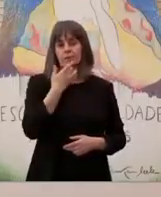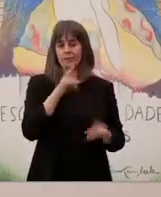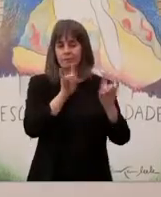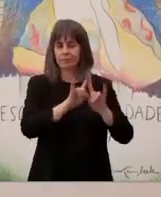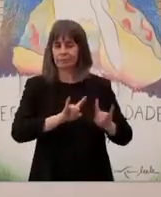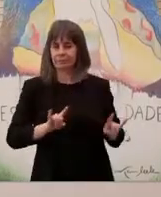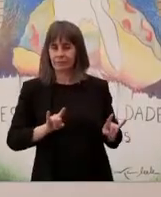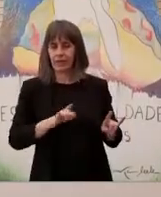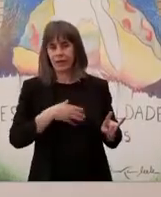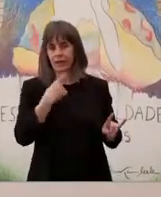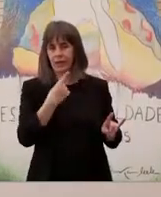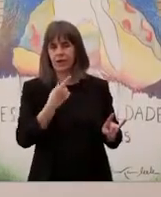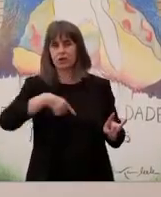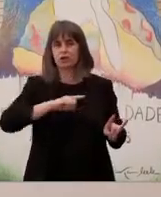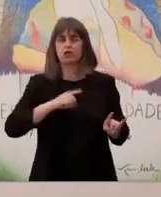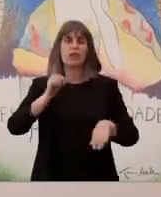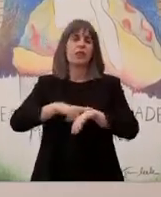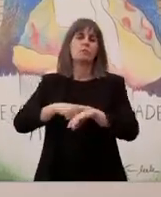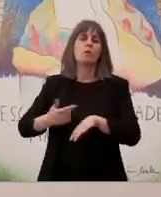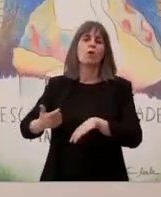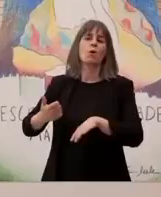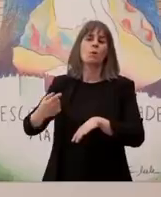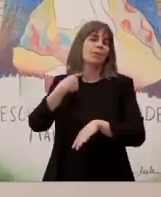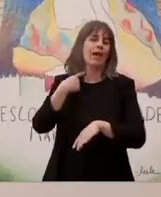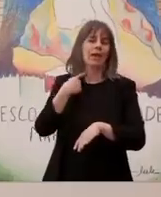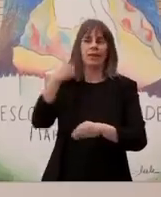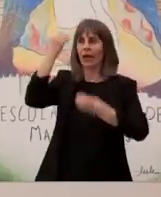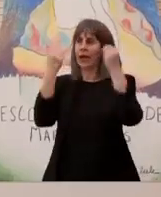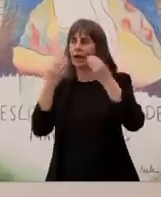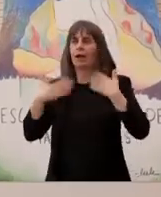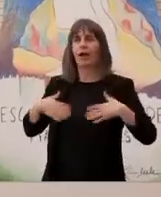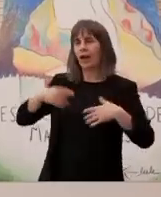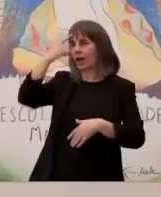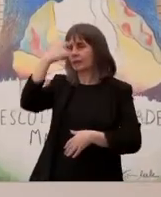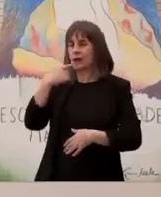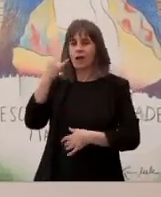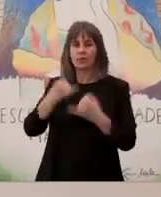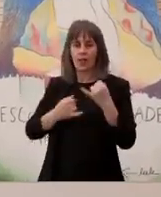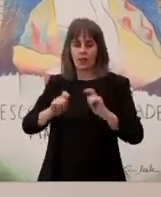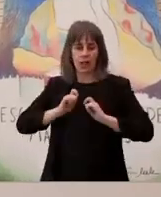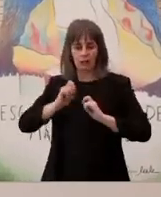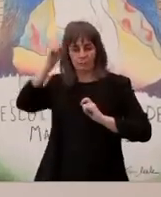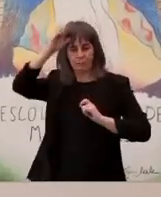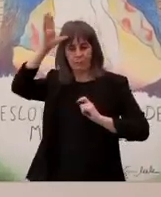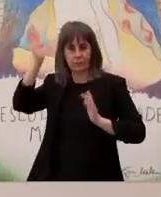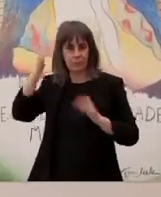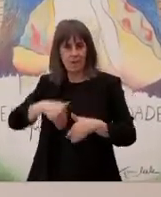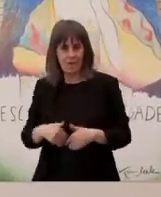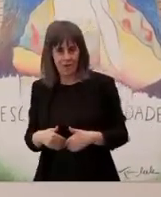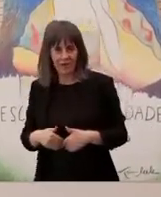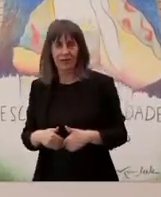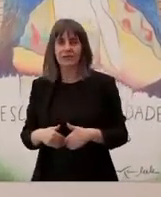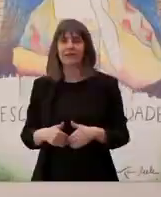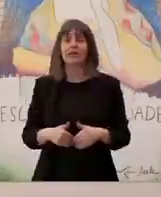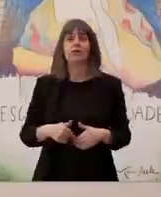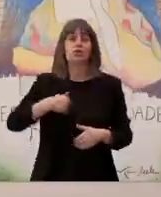o que quieren decir y que perdemos mucho tiempo con eso por tanto no estamos preparadas para otras cosas su sibilinamente yo creo que hoy